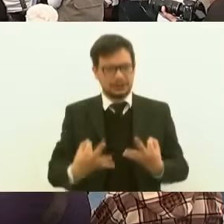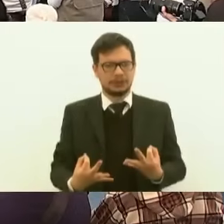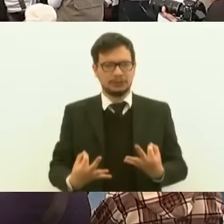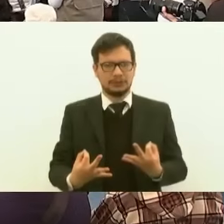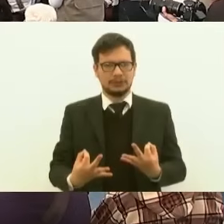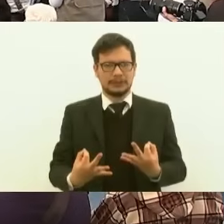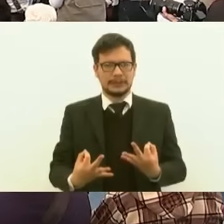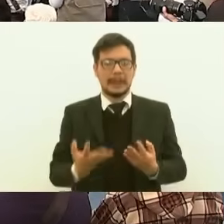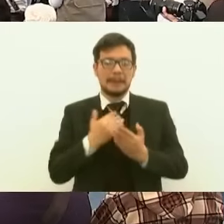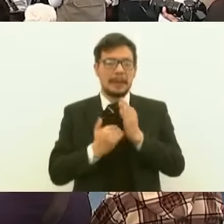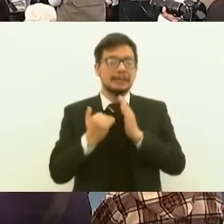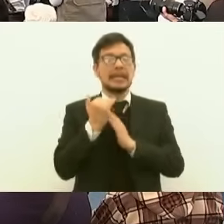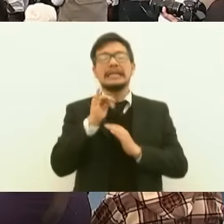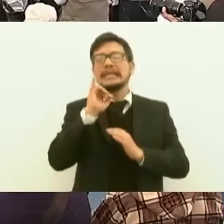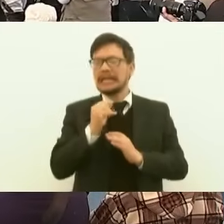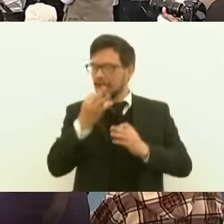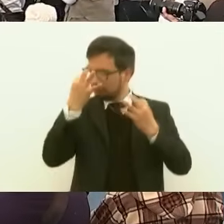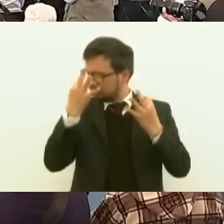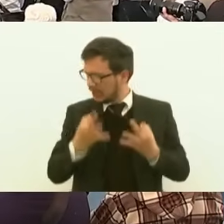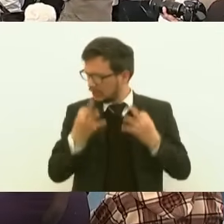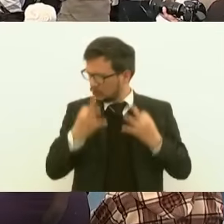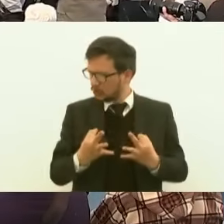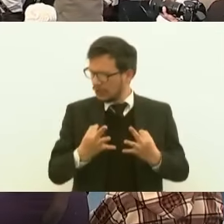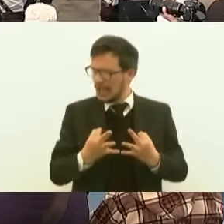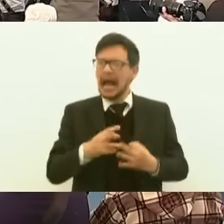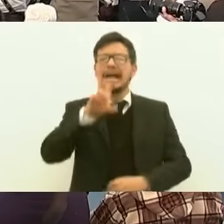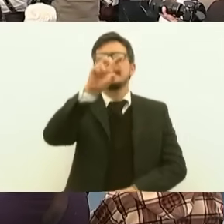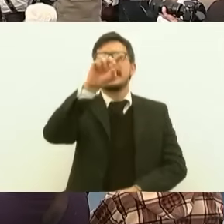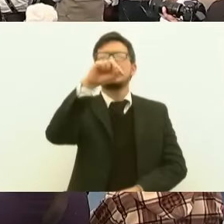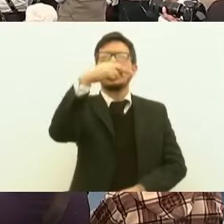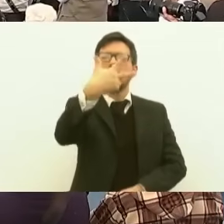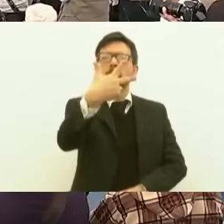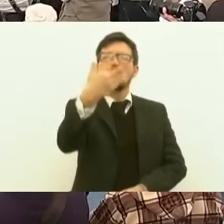y está garantizado. Son